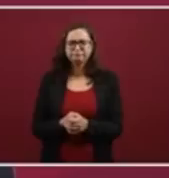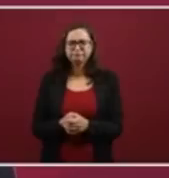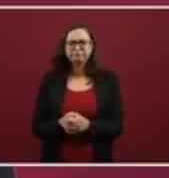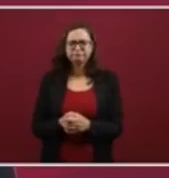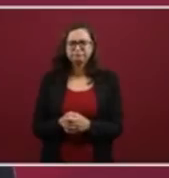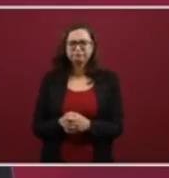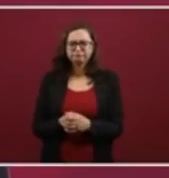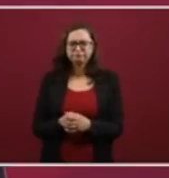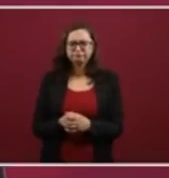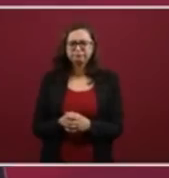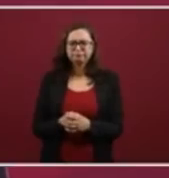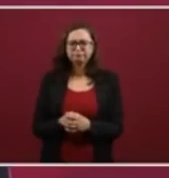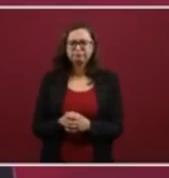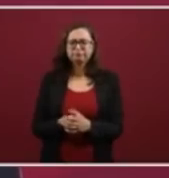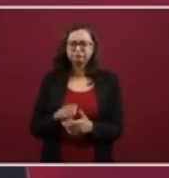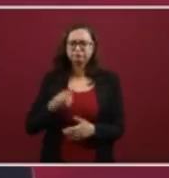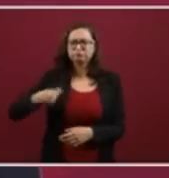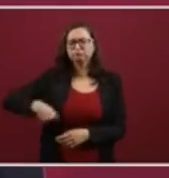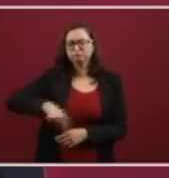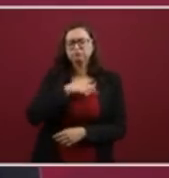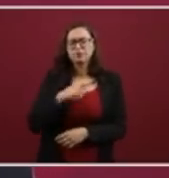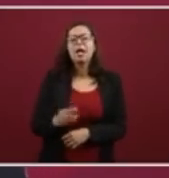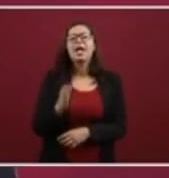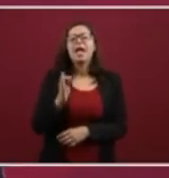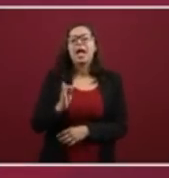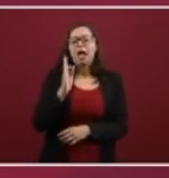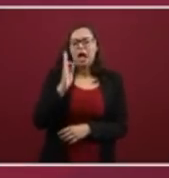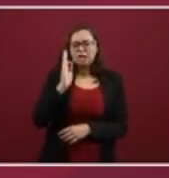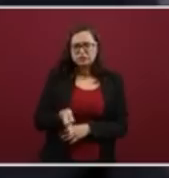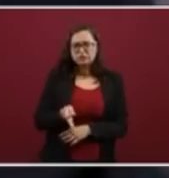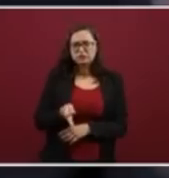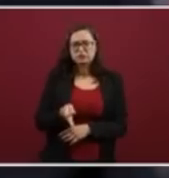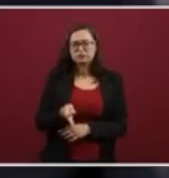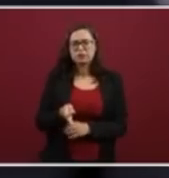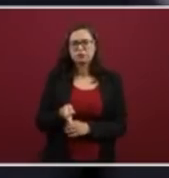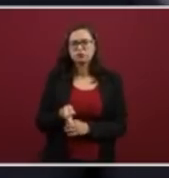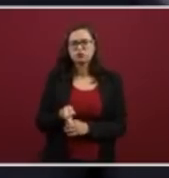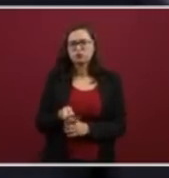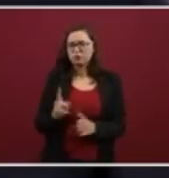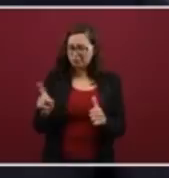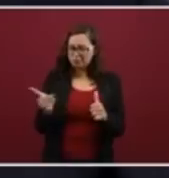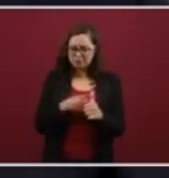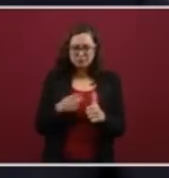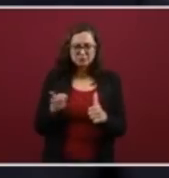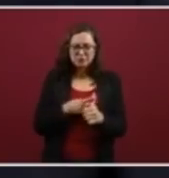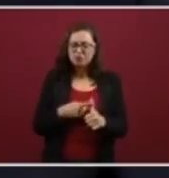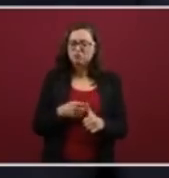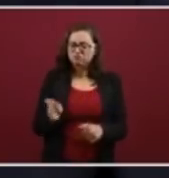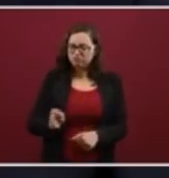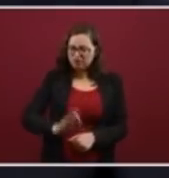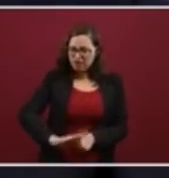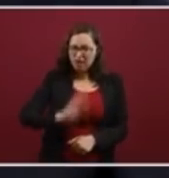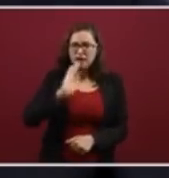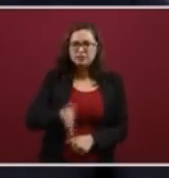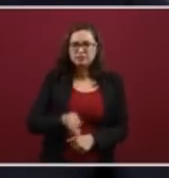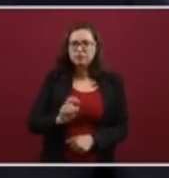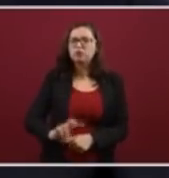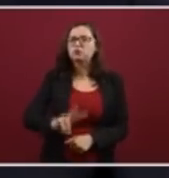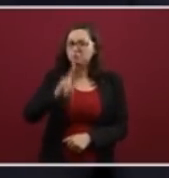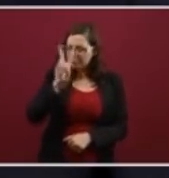y aceptando los agravios las